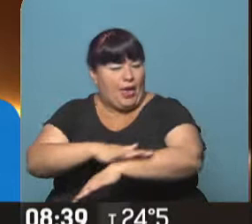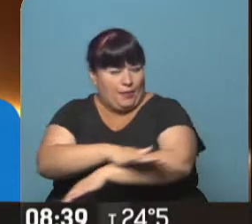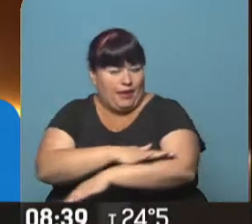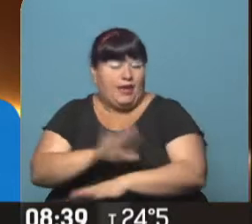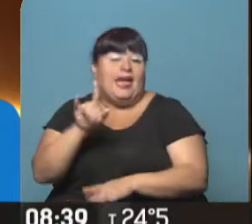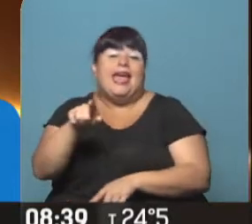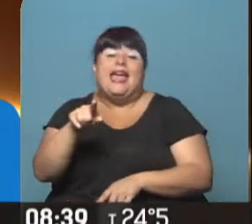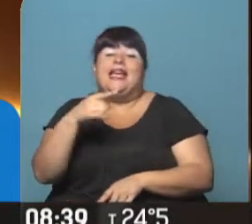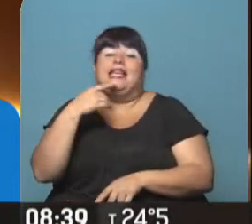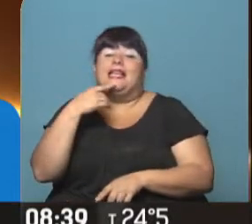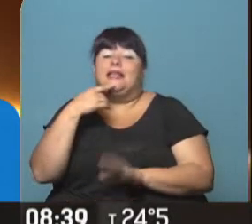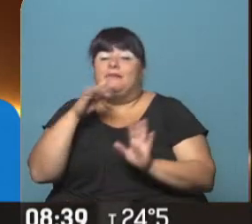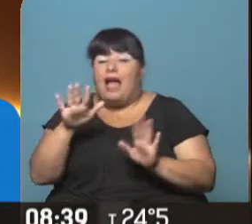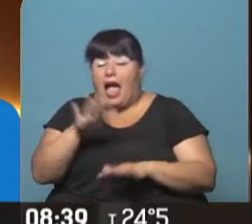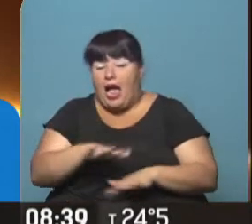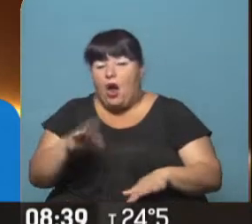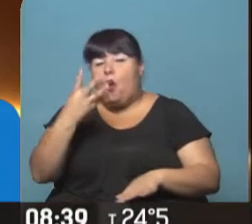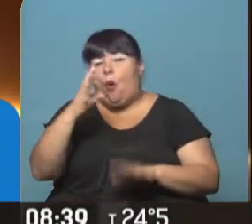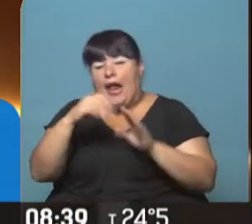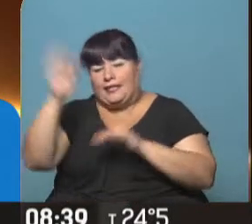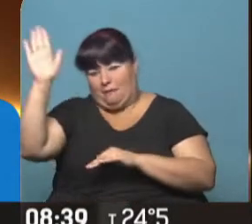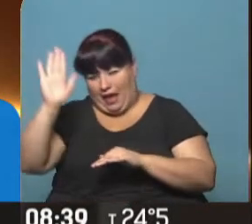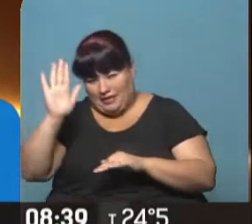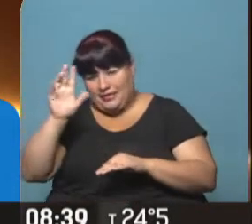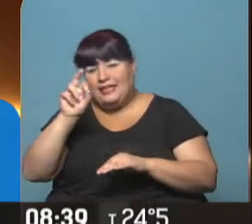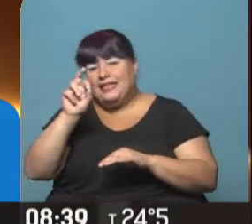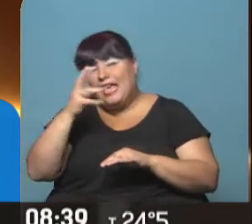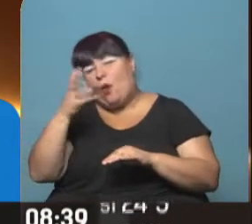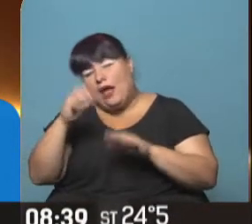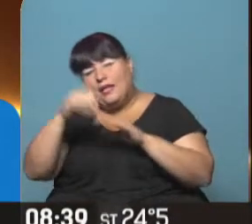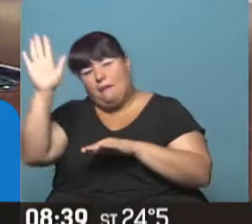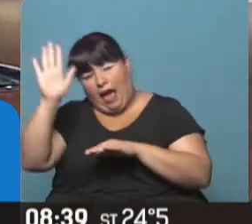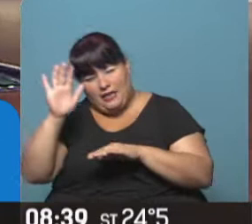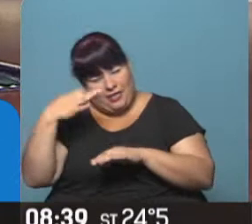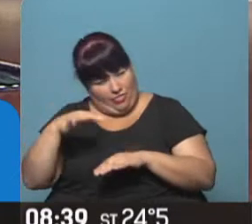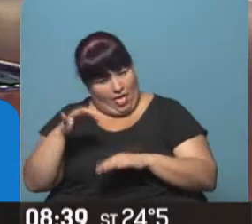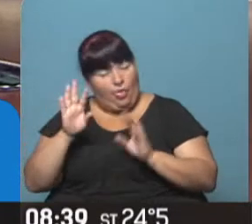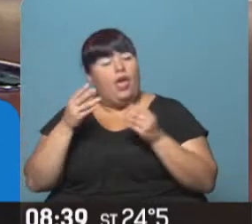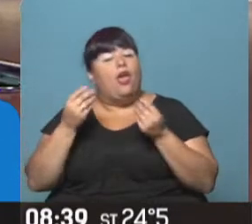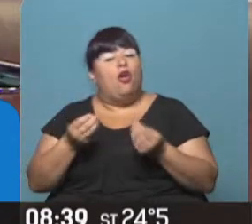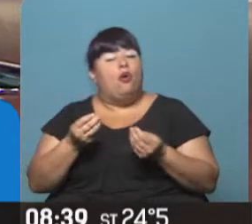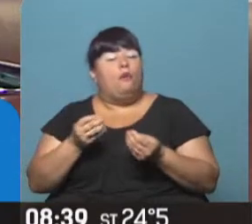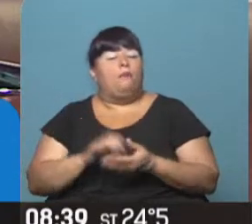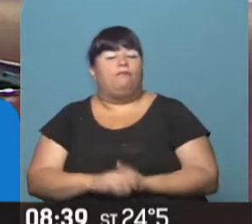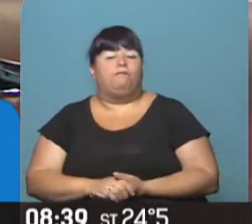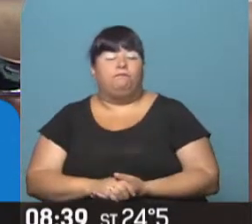al exponerlo? De 40 para arriba, de 30, de 40 para arriba, porque,